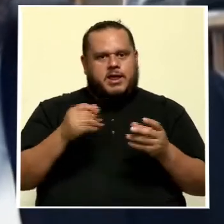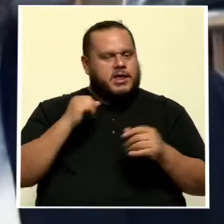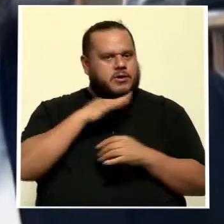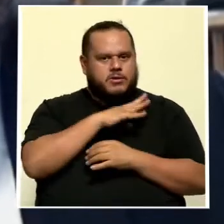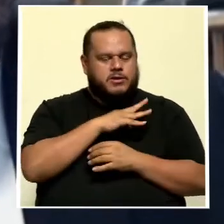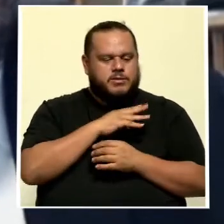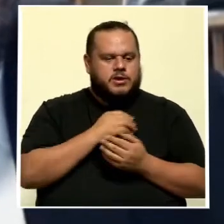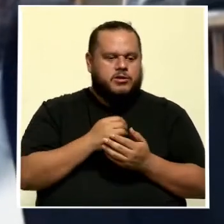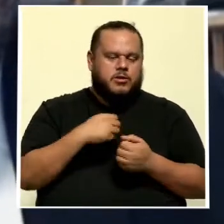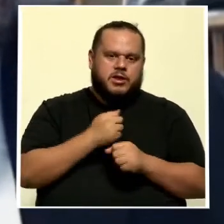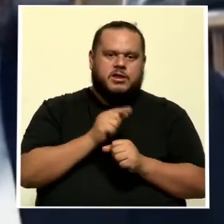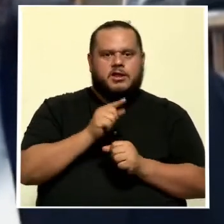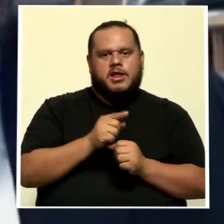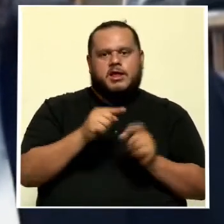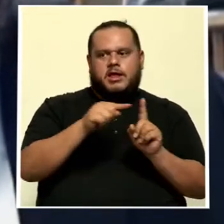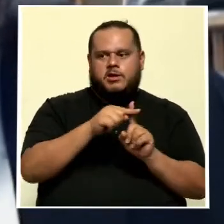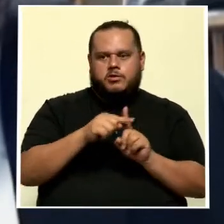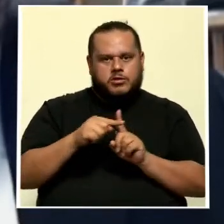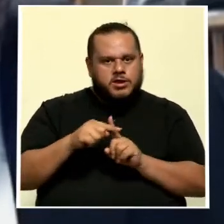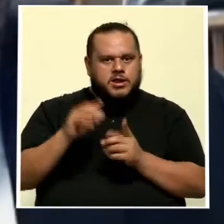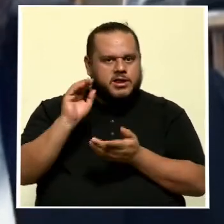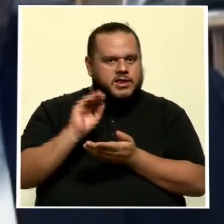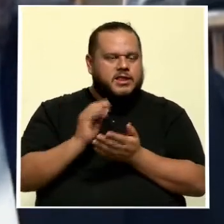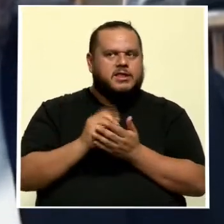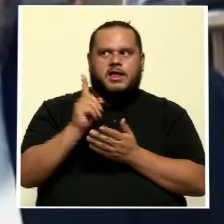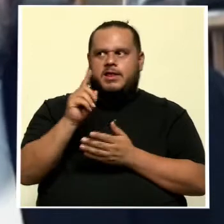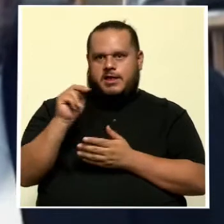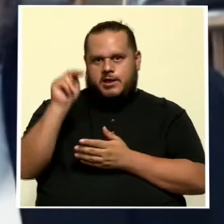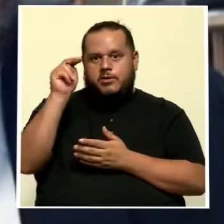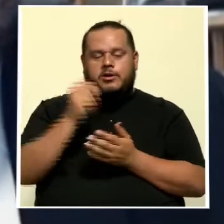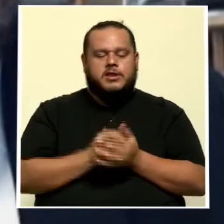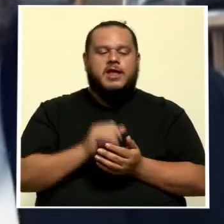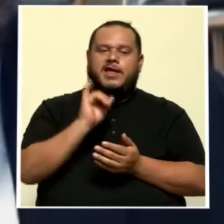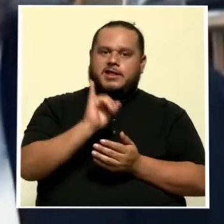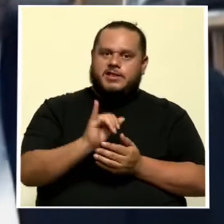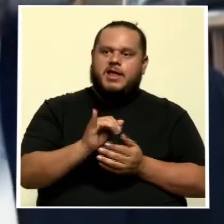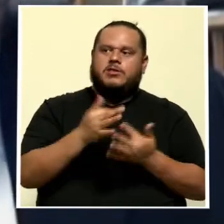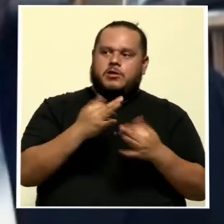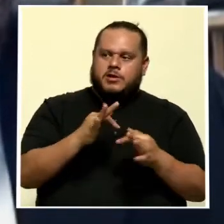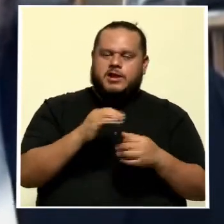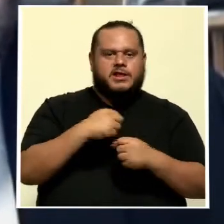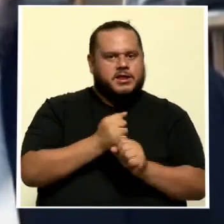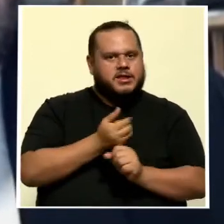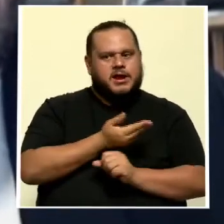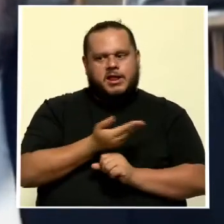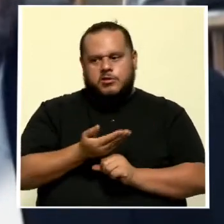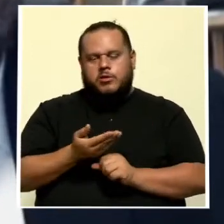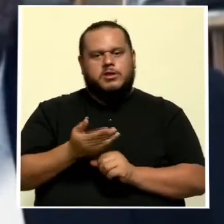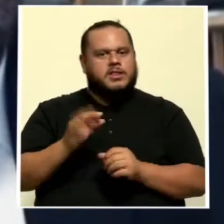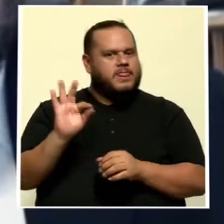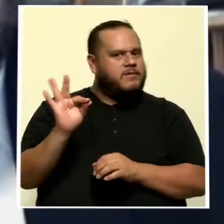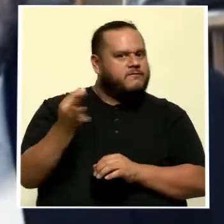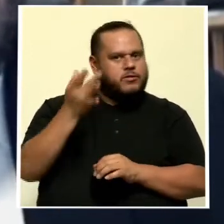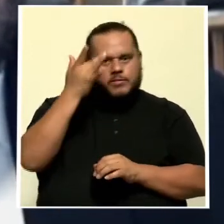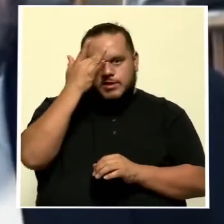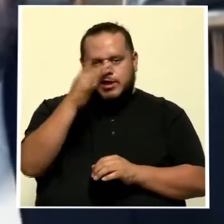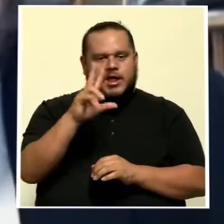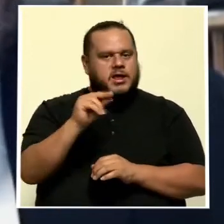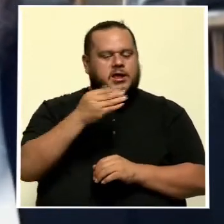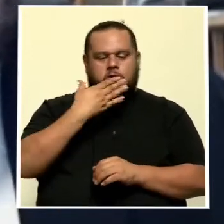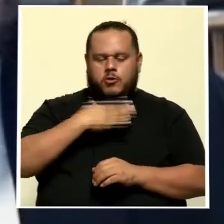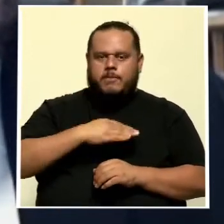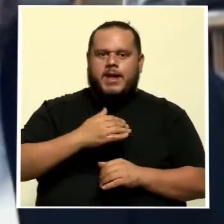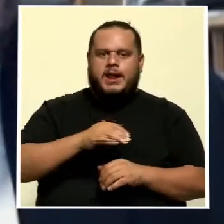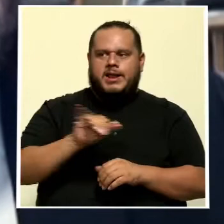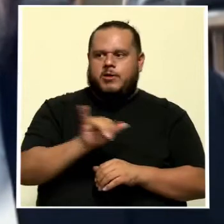allí en Cruzitas, en San Carlos, en la zona norte. De eso es de lo que se trata, hacer las cosas inteligentemente y no tan mal como está funcionando.